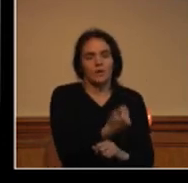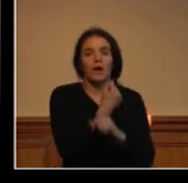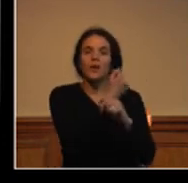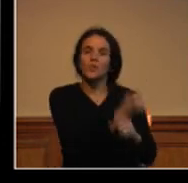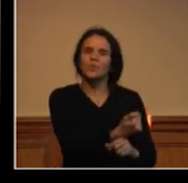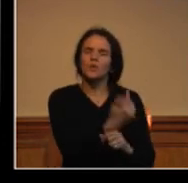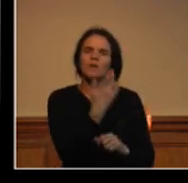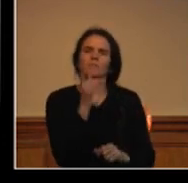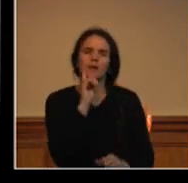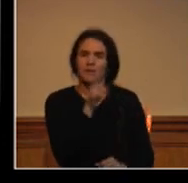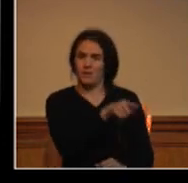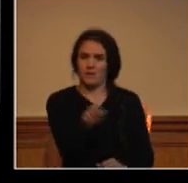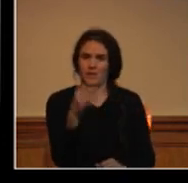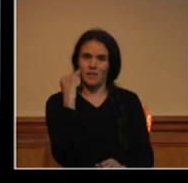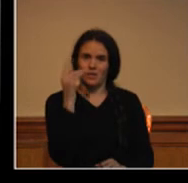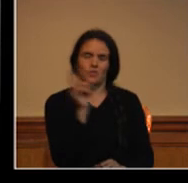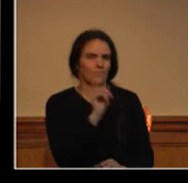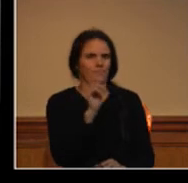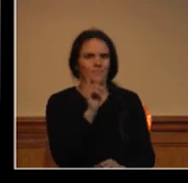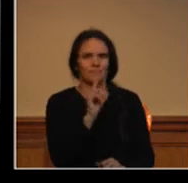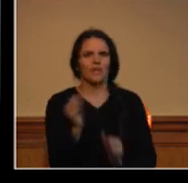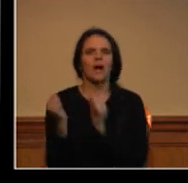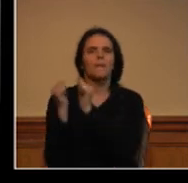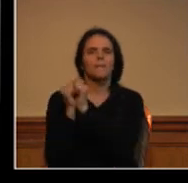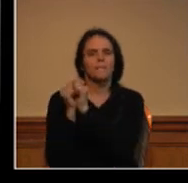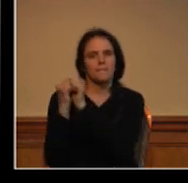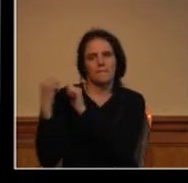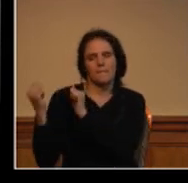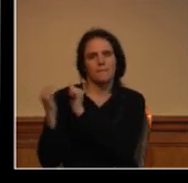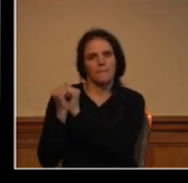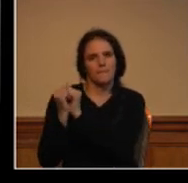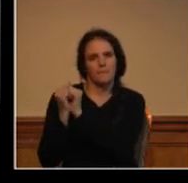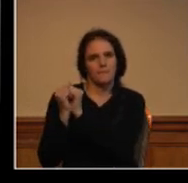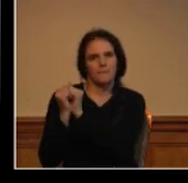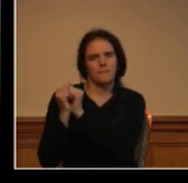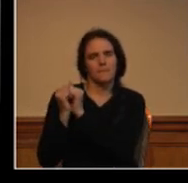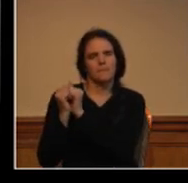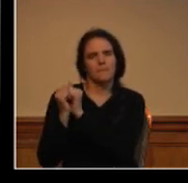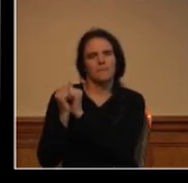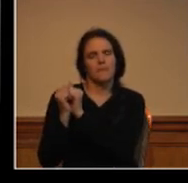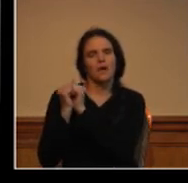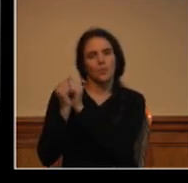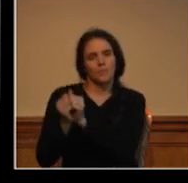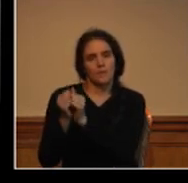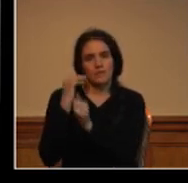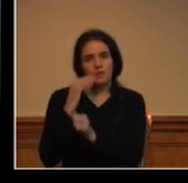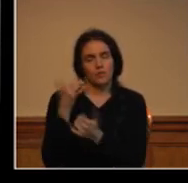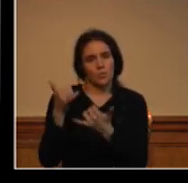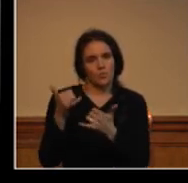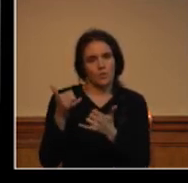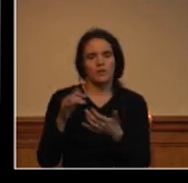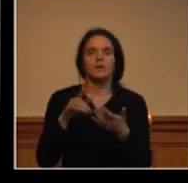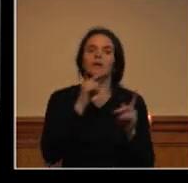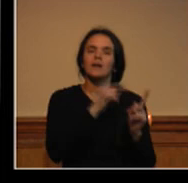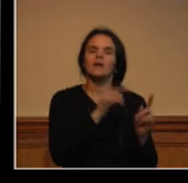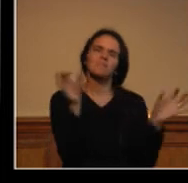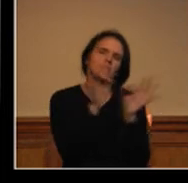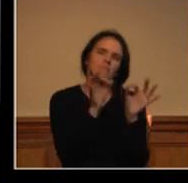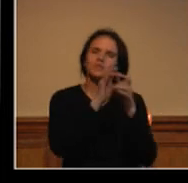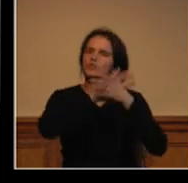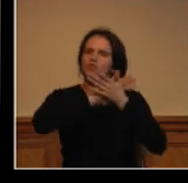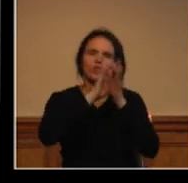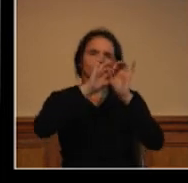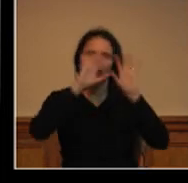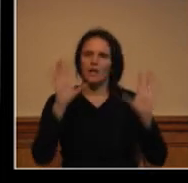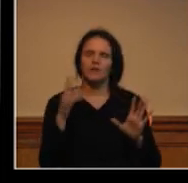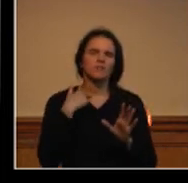pensado para el mediador, el que va a acompañar al niño. Entonces está toda la información del funcionamiento de la mesita, todas las instrucciones de